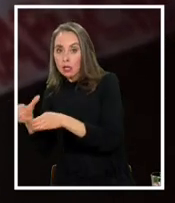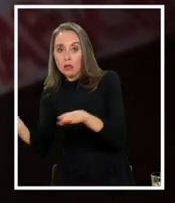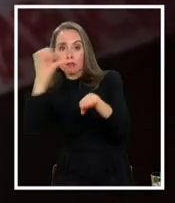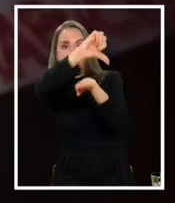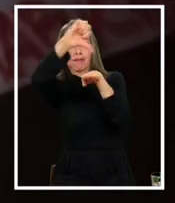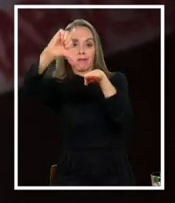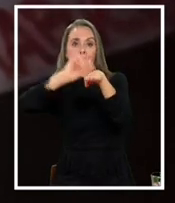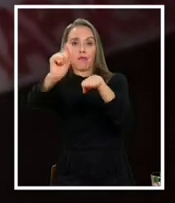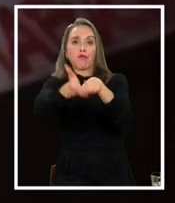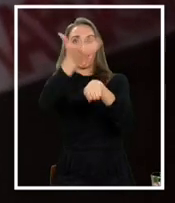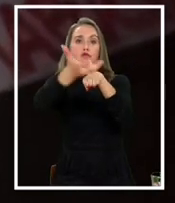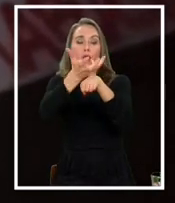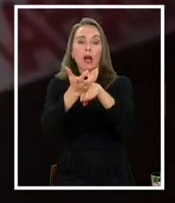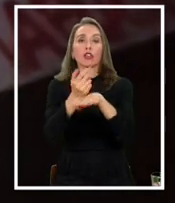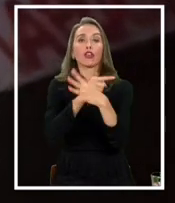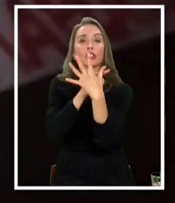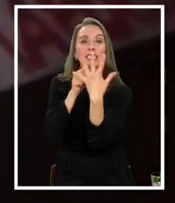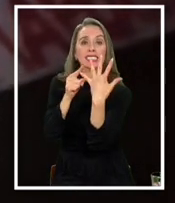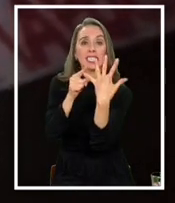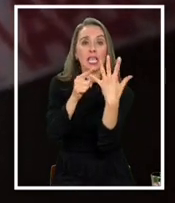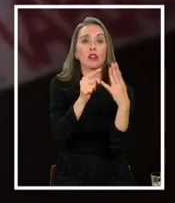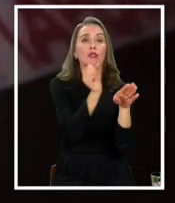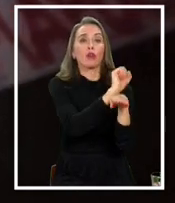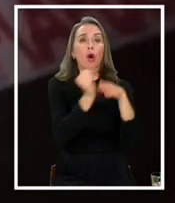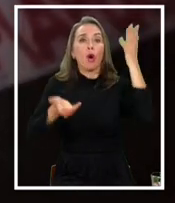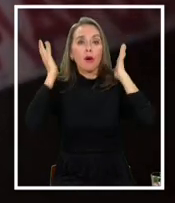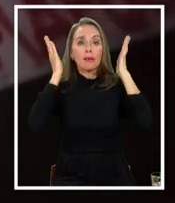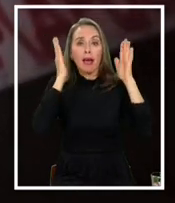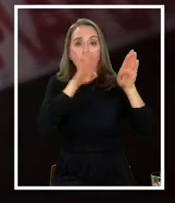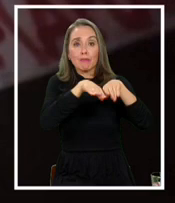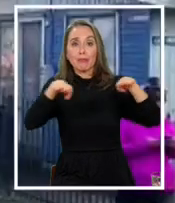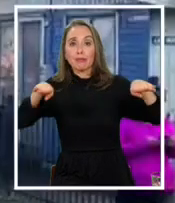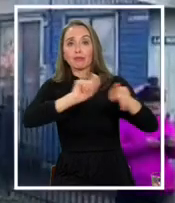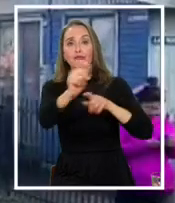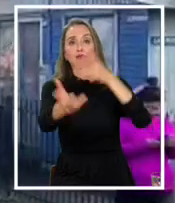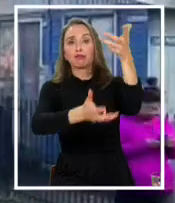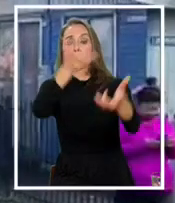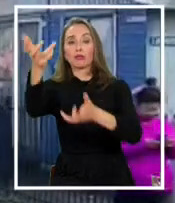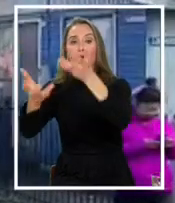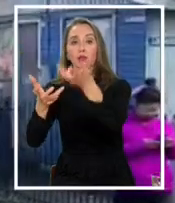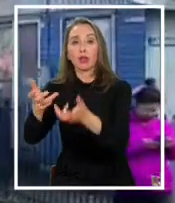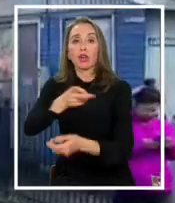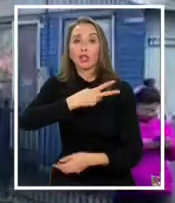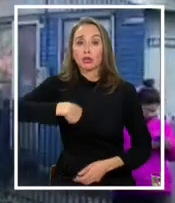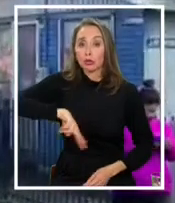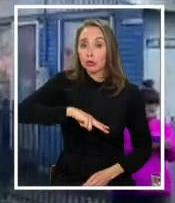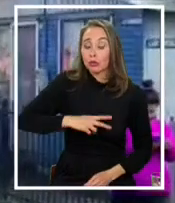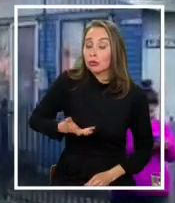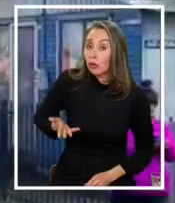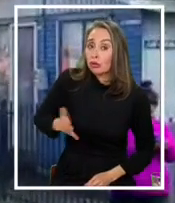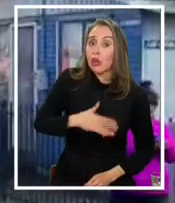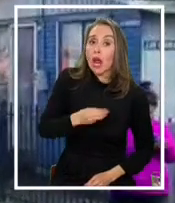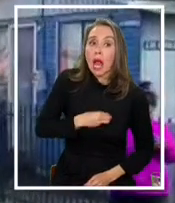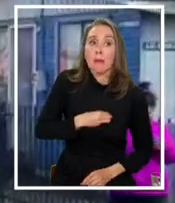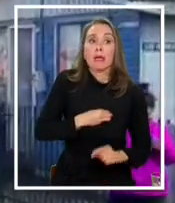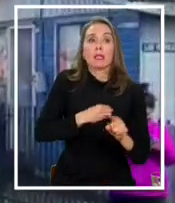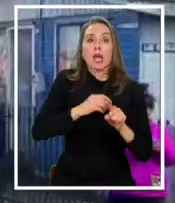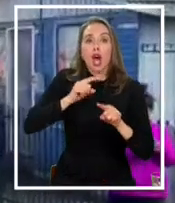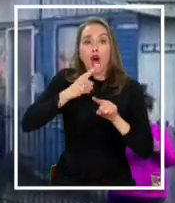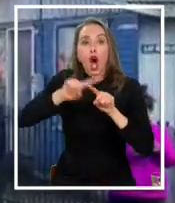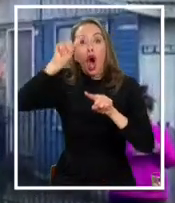las cabinas. 5 fue el total de vehículos incendiados. Hemos tenido que lamentar otro